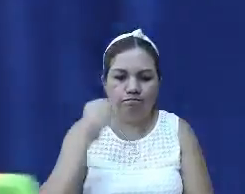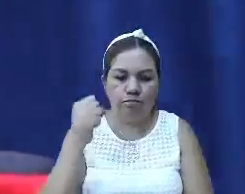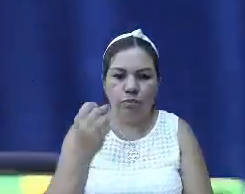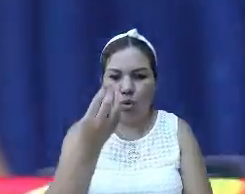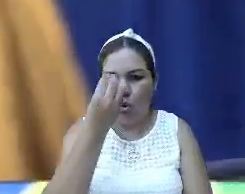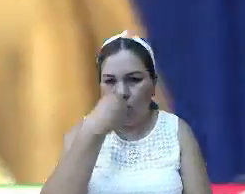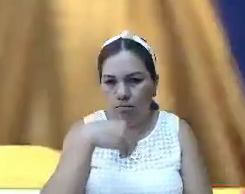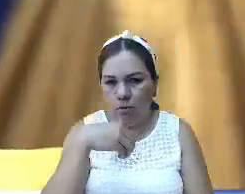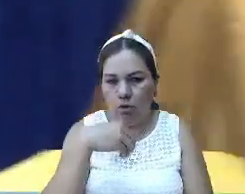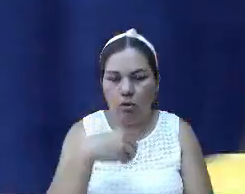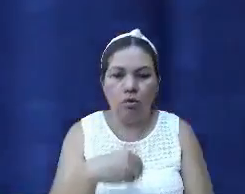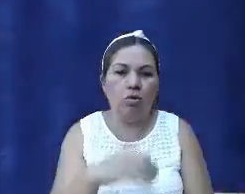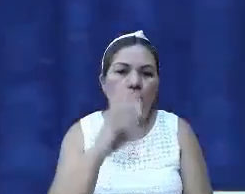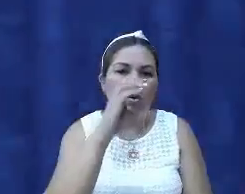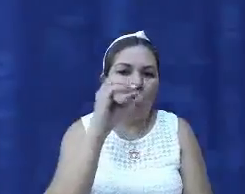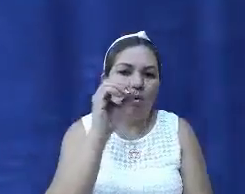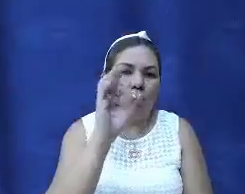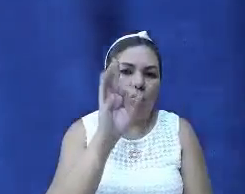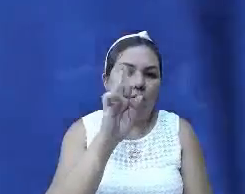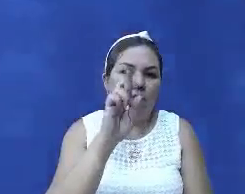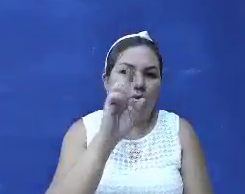comió.